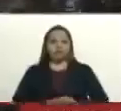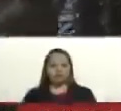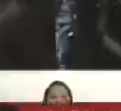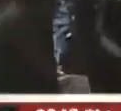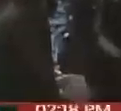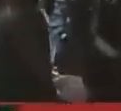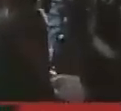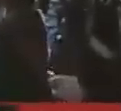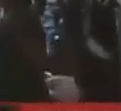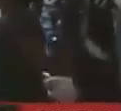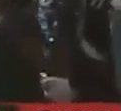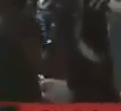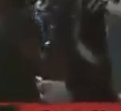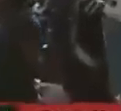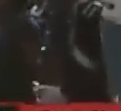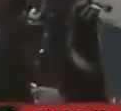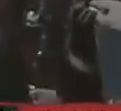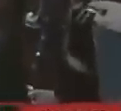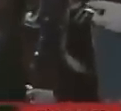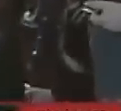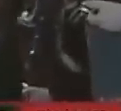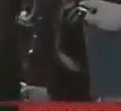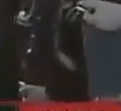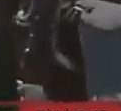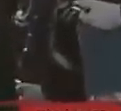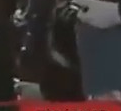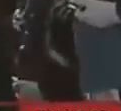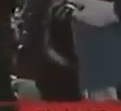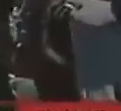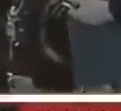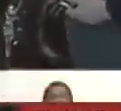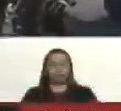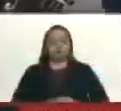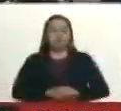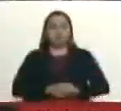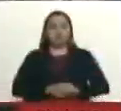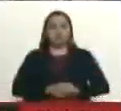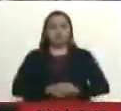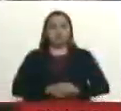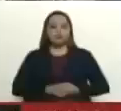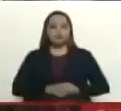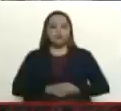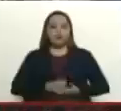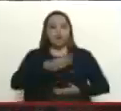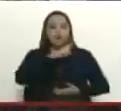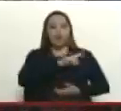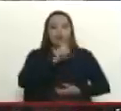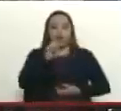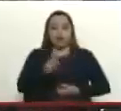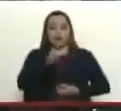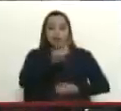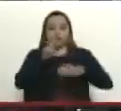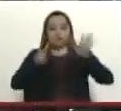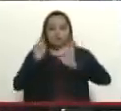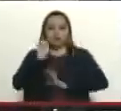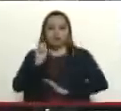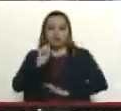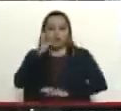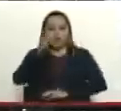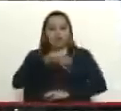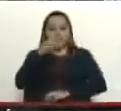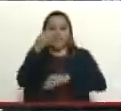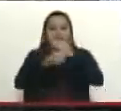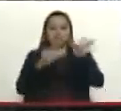Así es, 2:17 de la tarde, nosotros establecemos este contacto informativo en vivo y directo desde Casa Amarilla